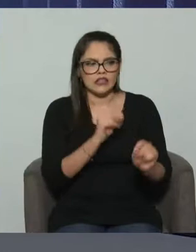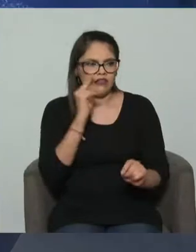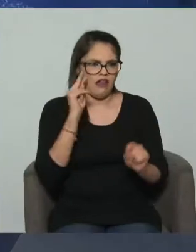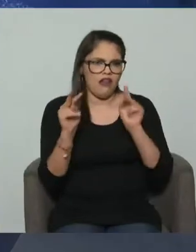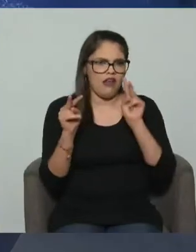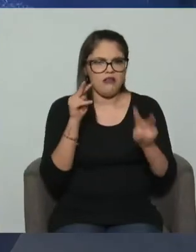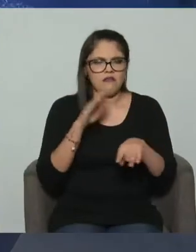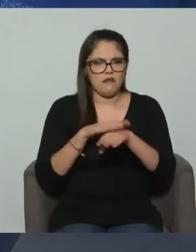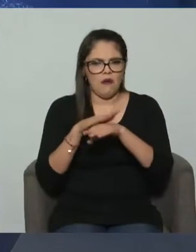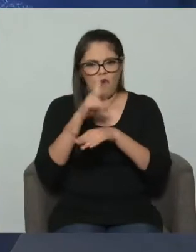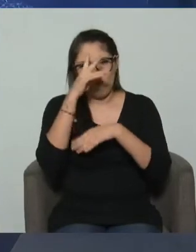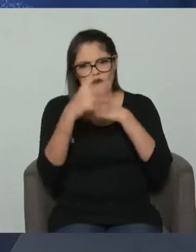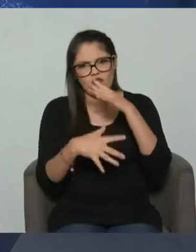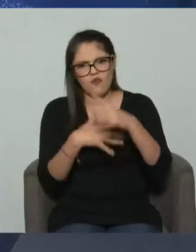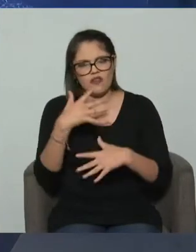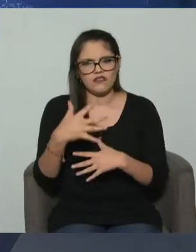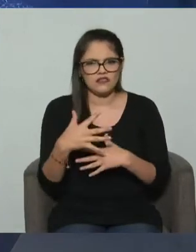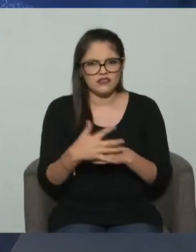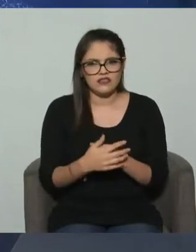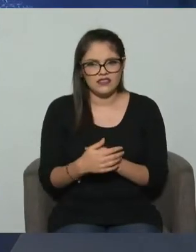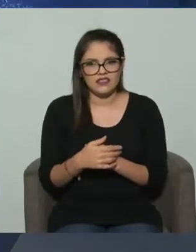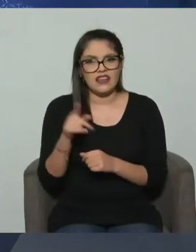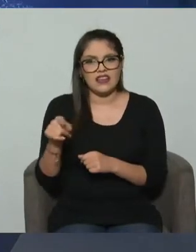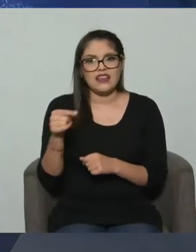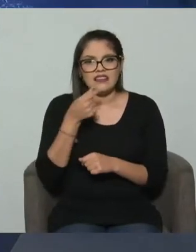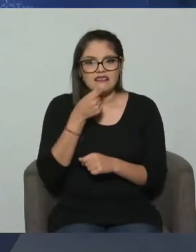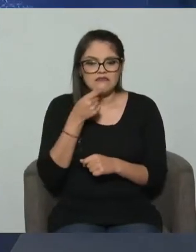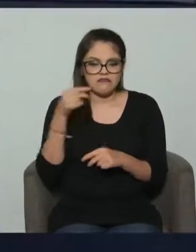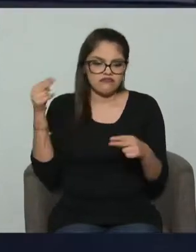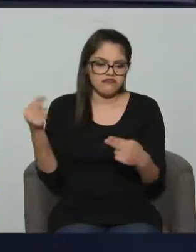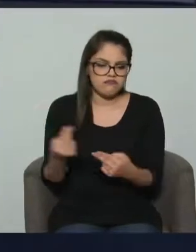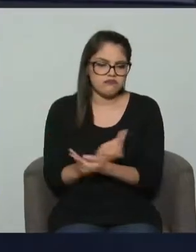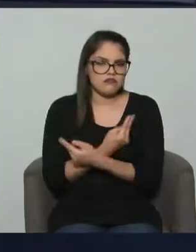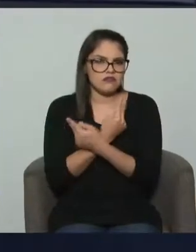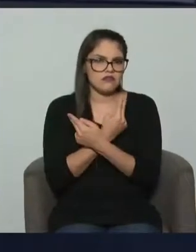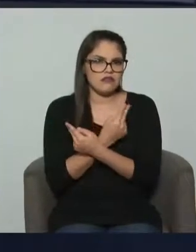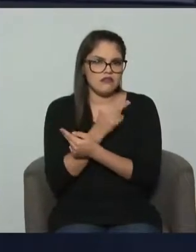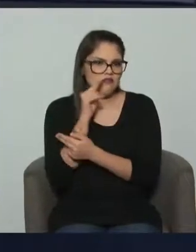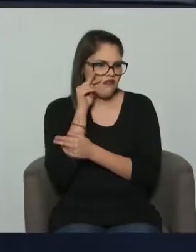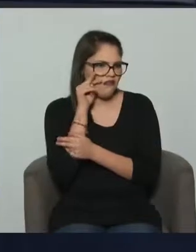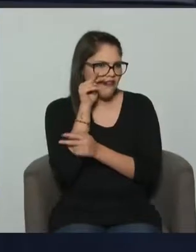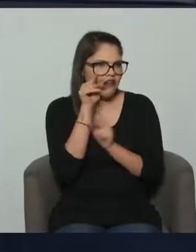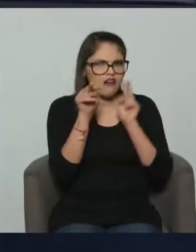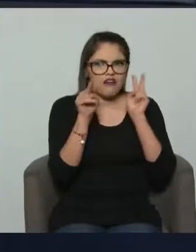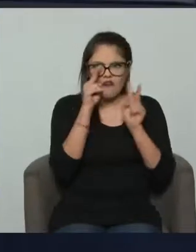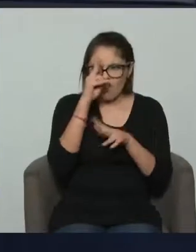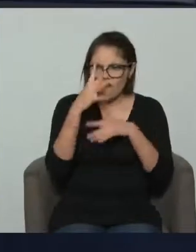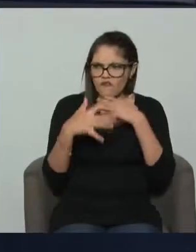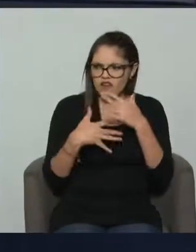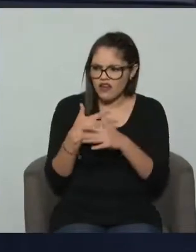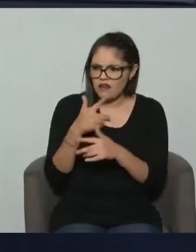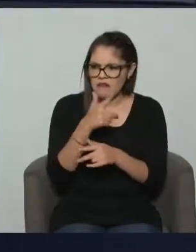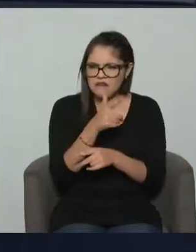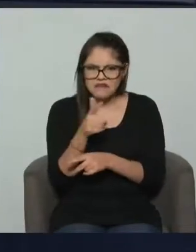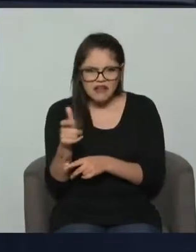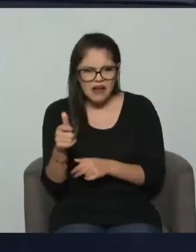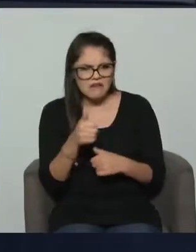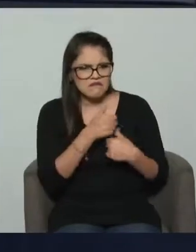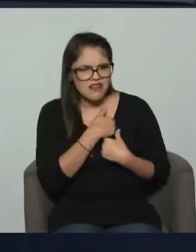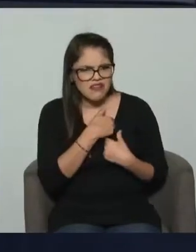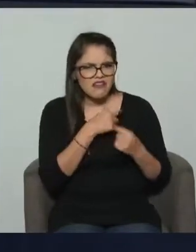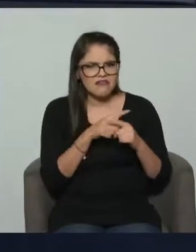las secuelas ahí las tenemos. Y este niño nació en este contexto, ¿no? O sea, para él la militarización, la violencia, las armas, fue algo que